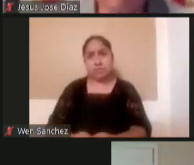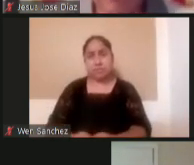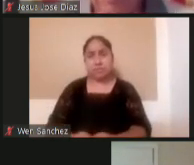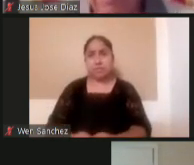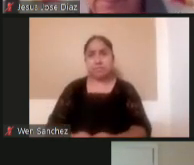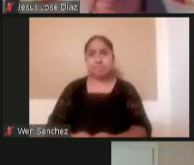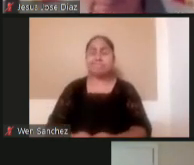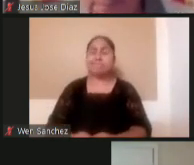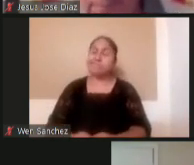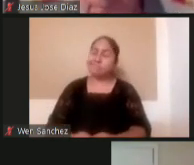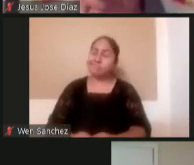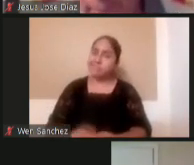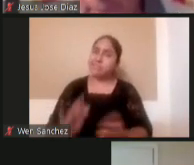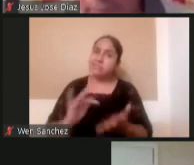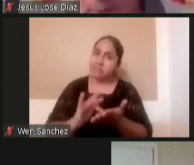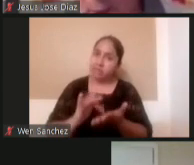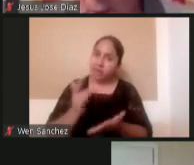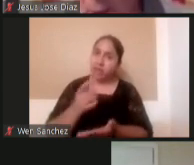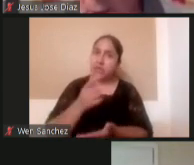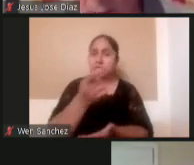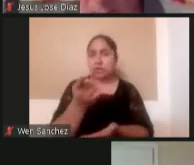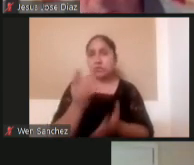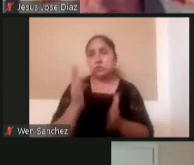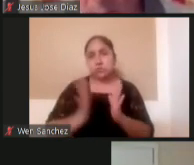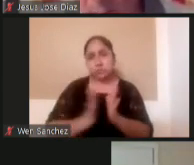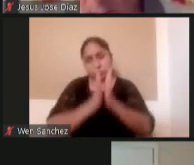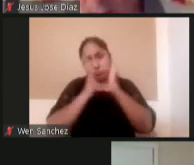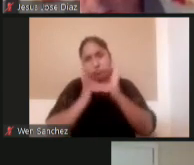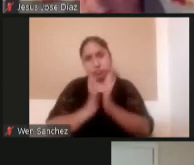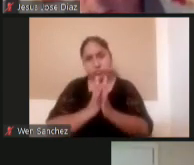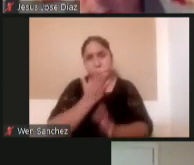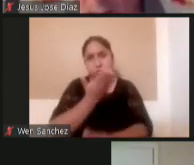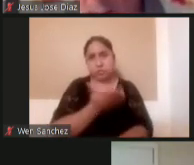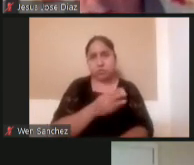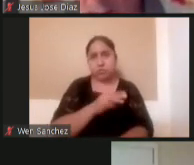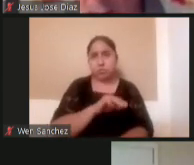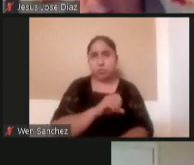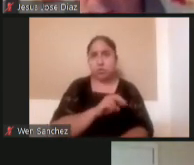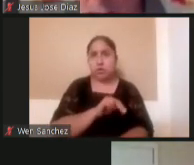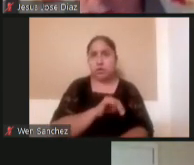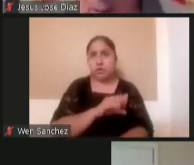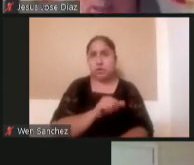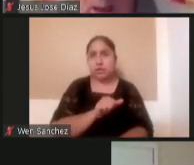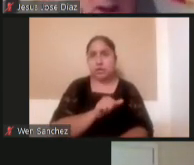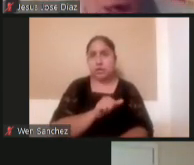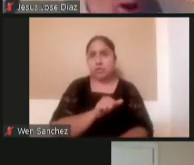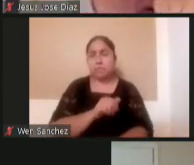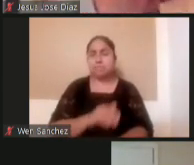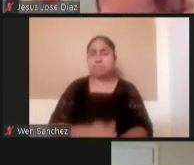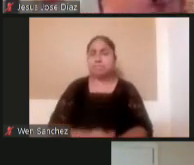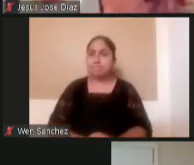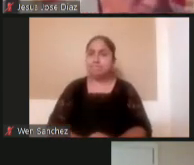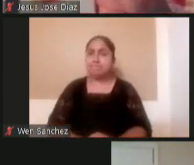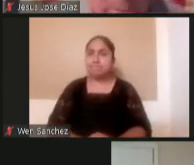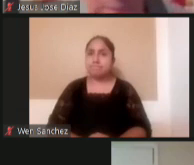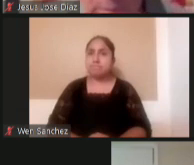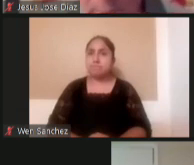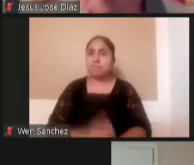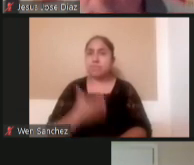agradecidos somos nosotros por su participación, señora Mónica Martínez Nila. Para este